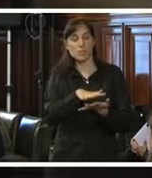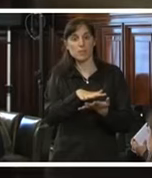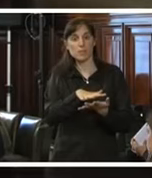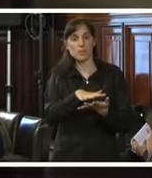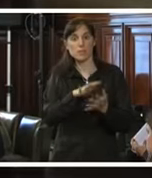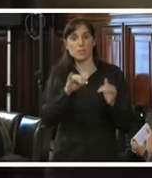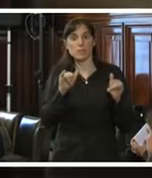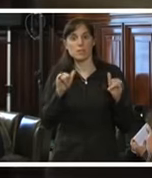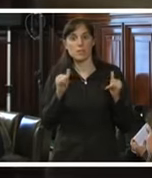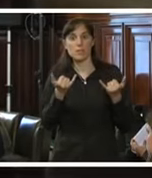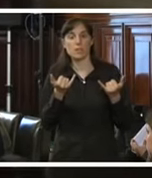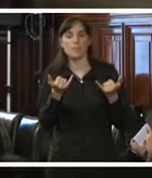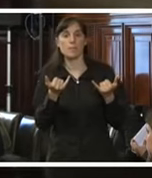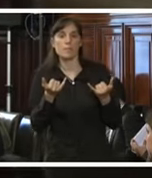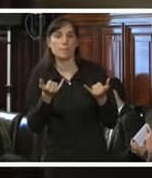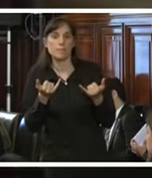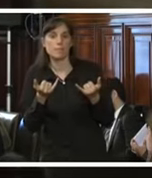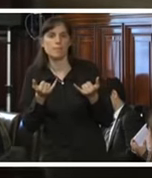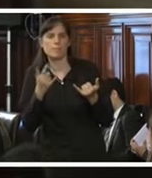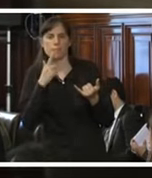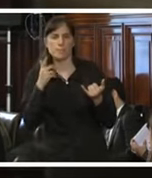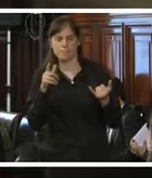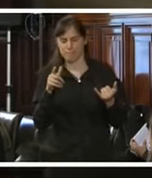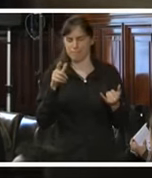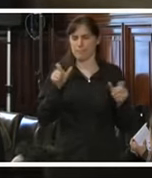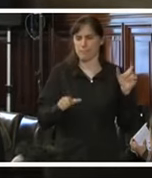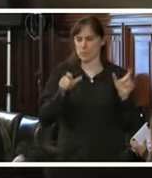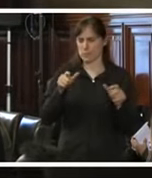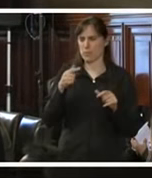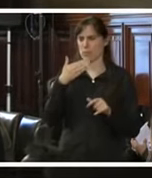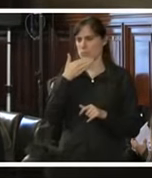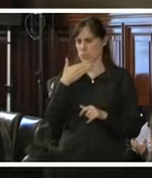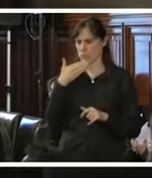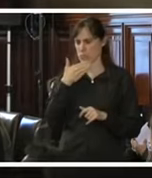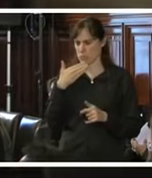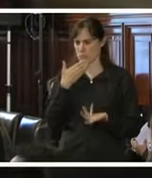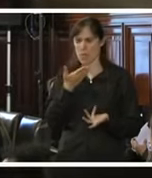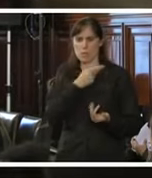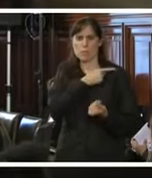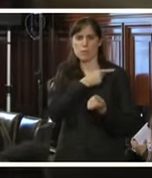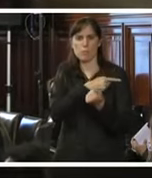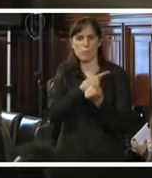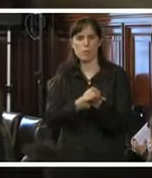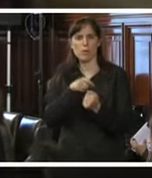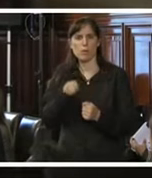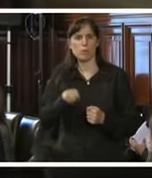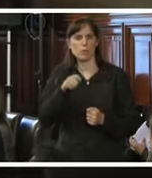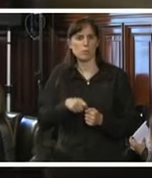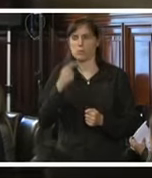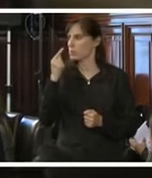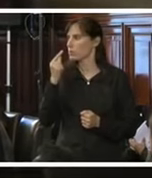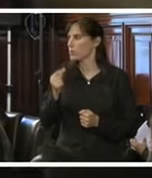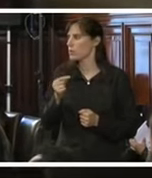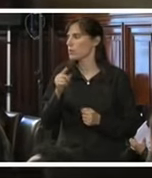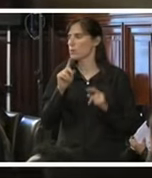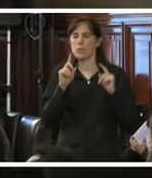dio lugar a que caiga la credibilidad de un sistema investigativo que invierte muchos recursos del Estado y que en este caso